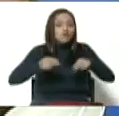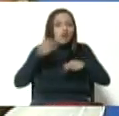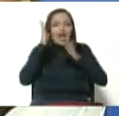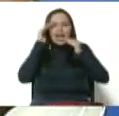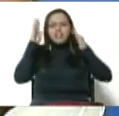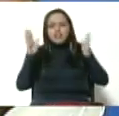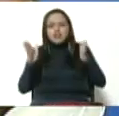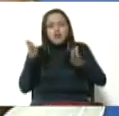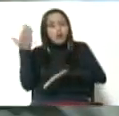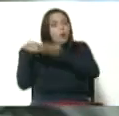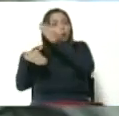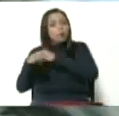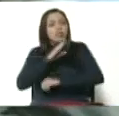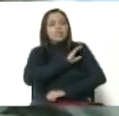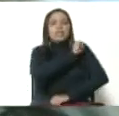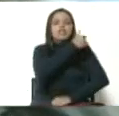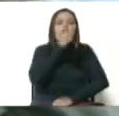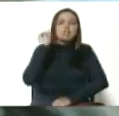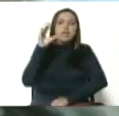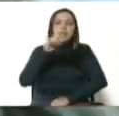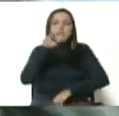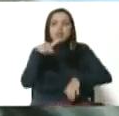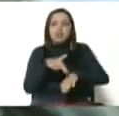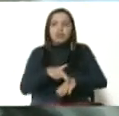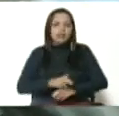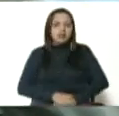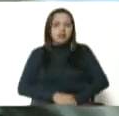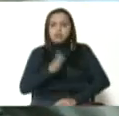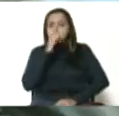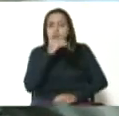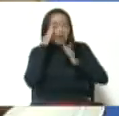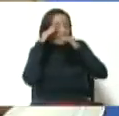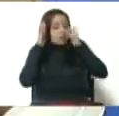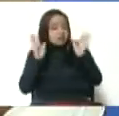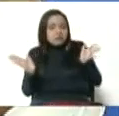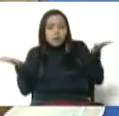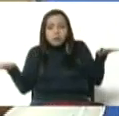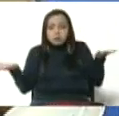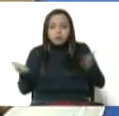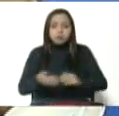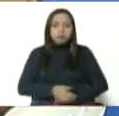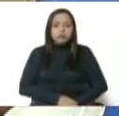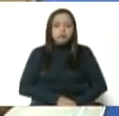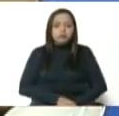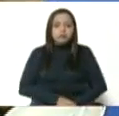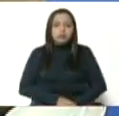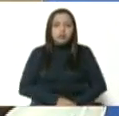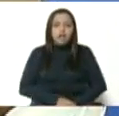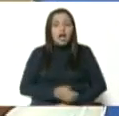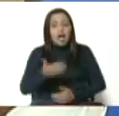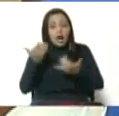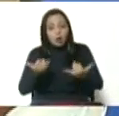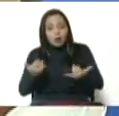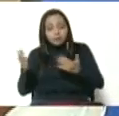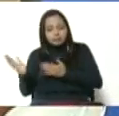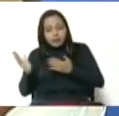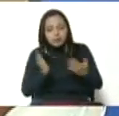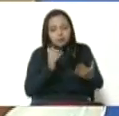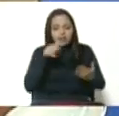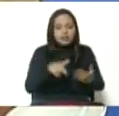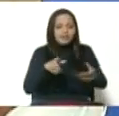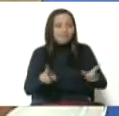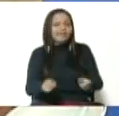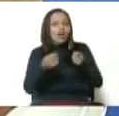por las anteriores juntas directivas de la Asamblea Nacional. No le prestaron atención. Nosotros nos comprometemos a retomar esas